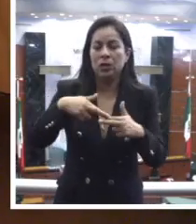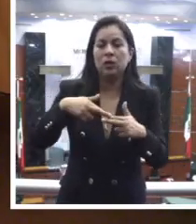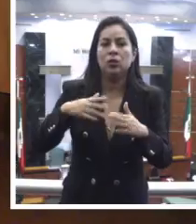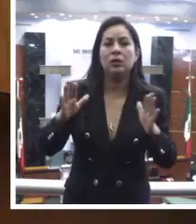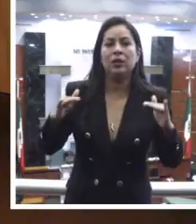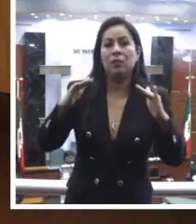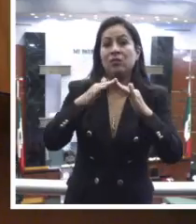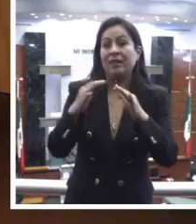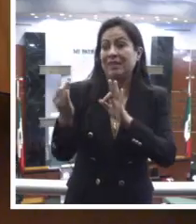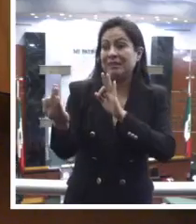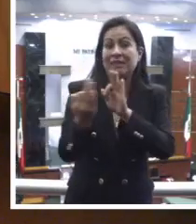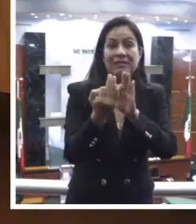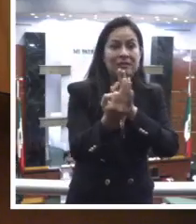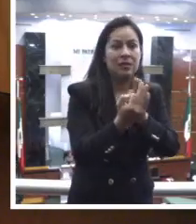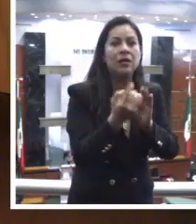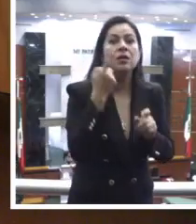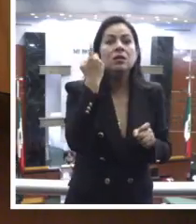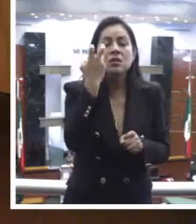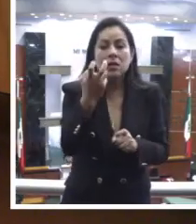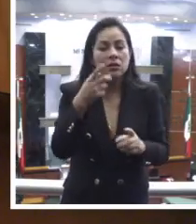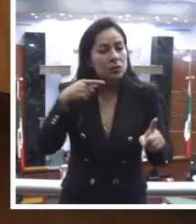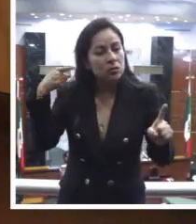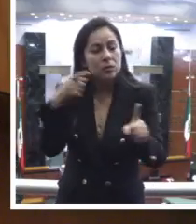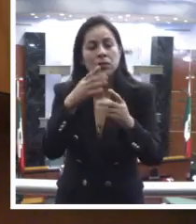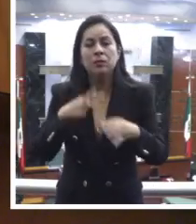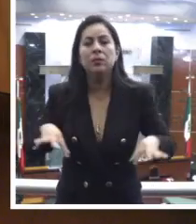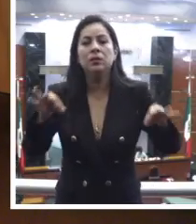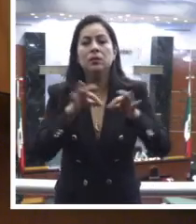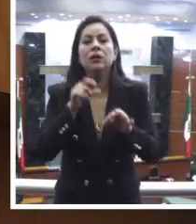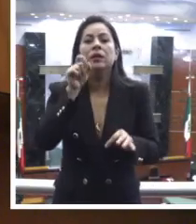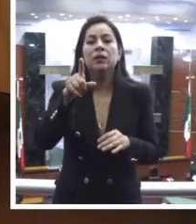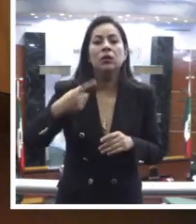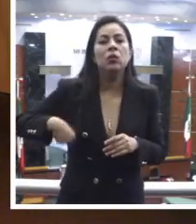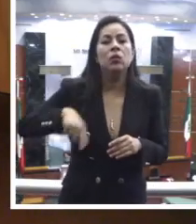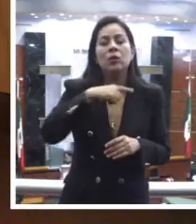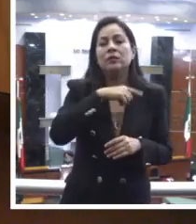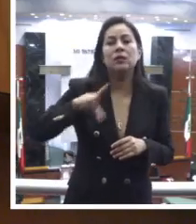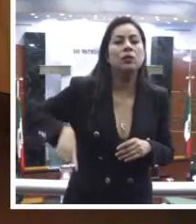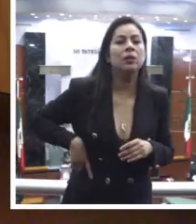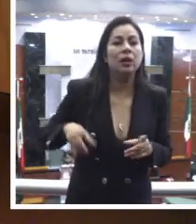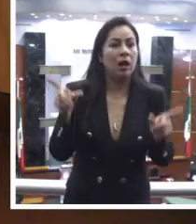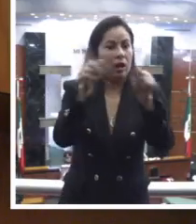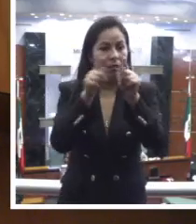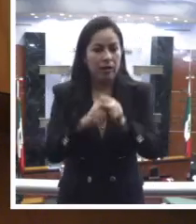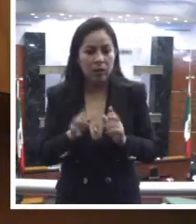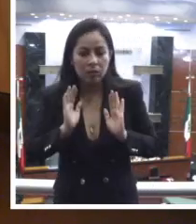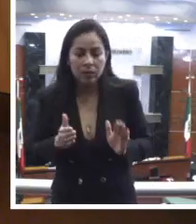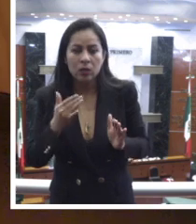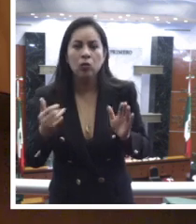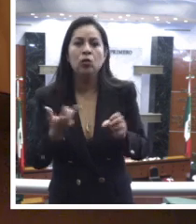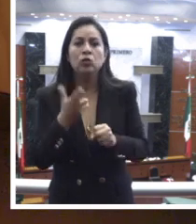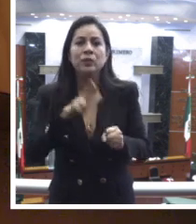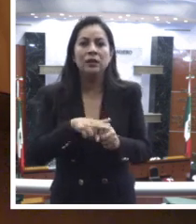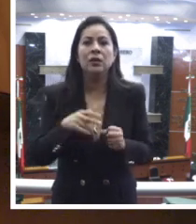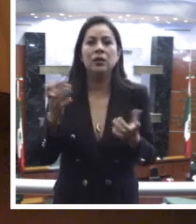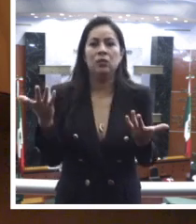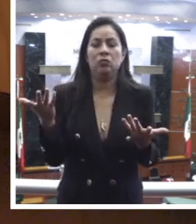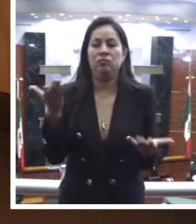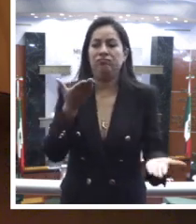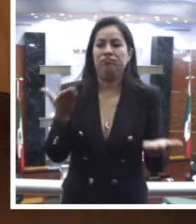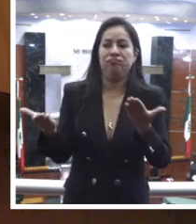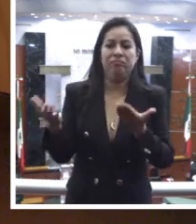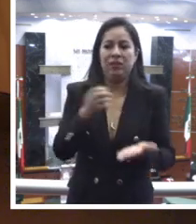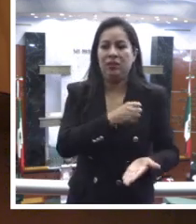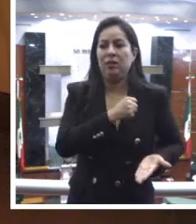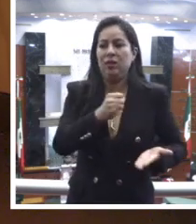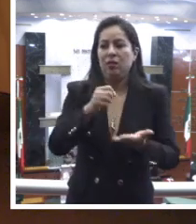la montaña. Y ese fue uno de los objetivos principales de nuestra gobernadora, poder concluirlo. Un hospital que tuvo la combinación de